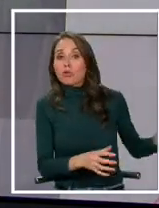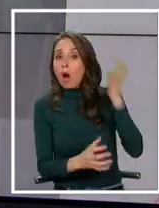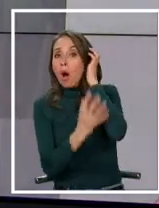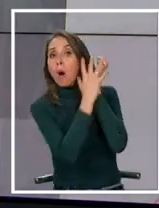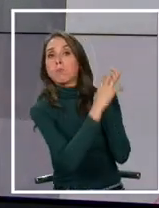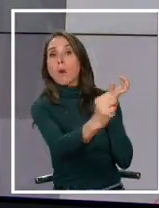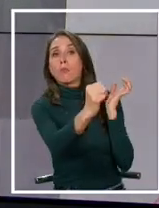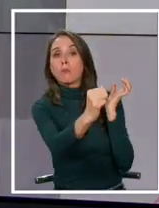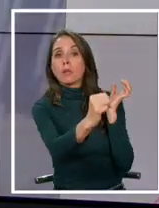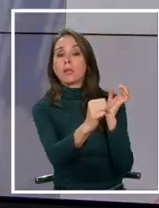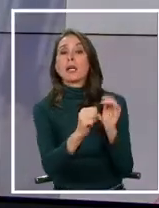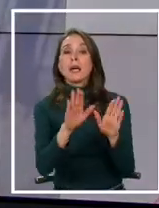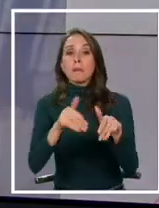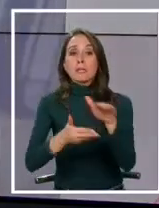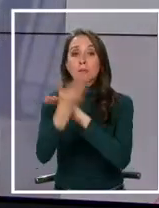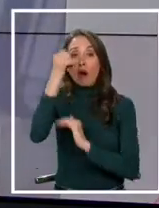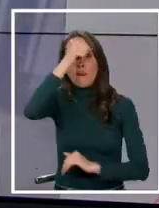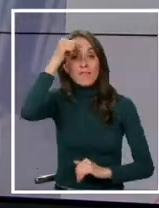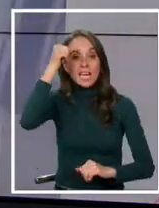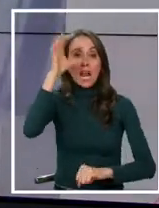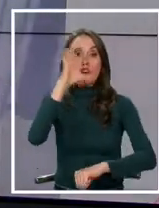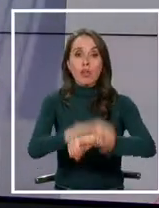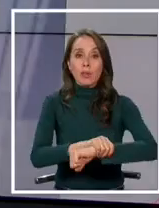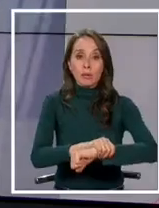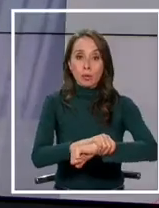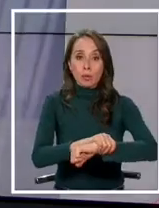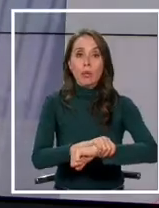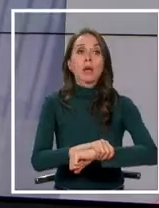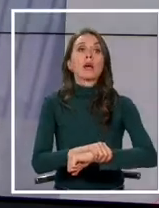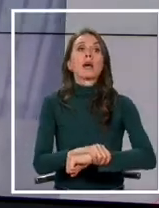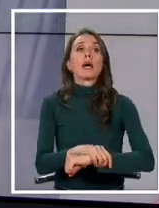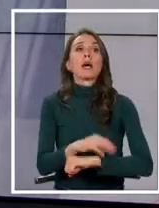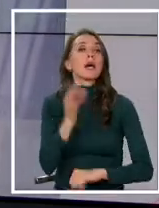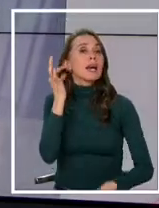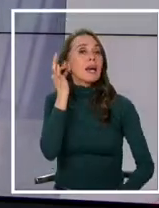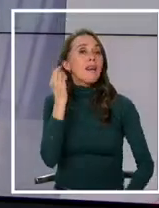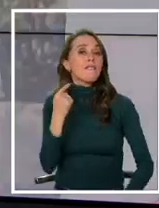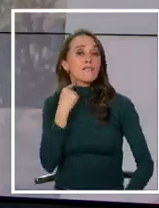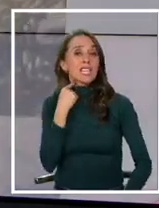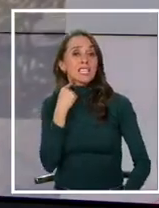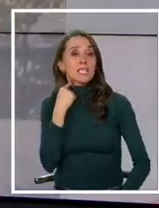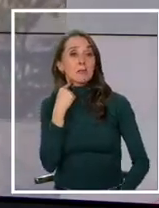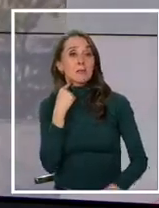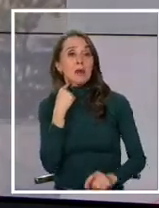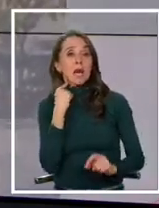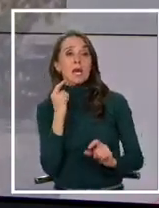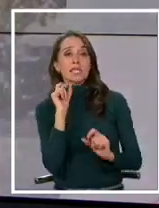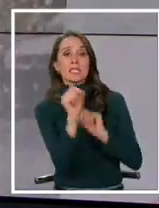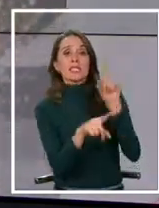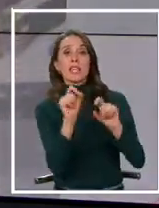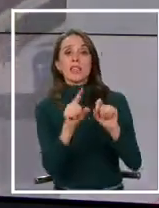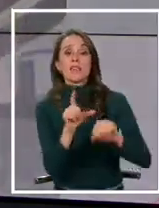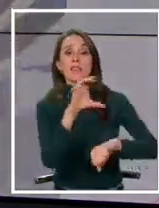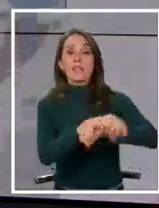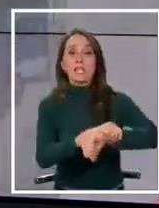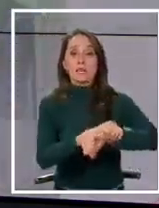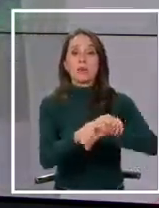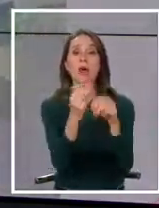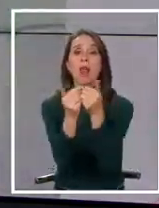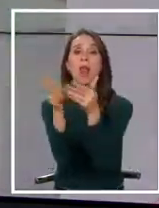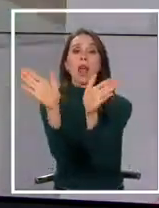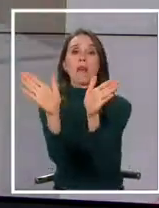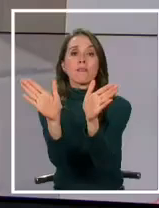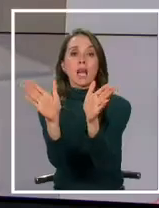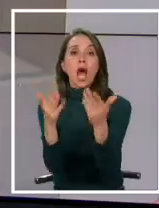delincuente había sido detenido en el verano por este mismo delito pero aquella vez la víctima lo defendió en una detención ciudadana quedó libre en esa